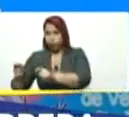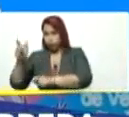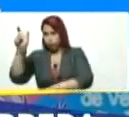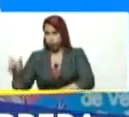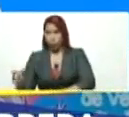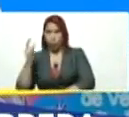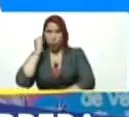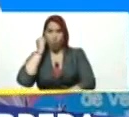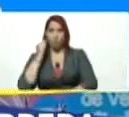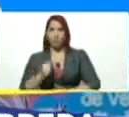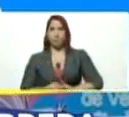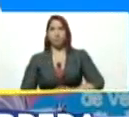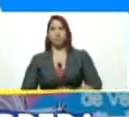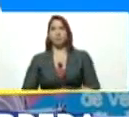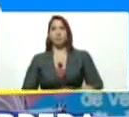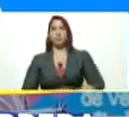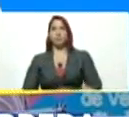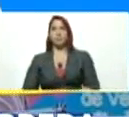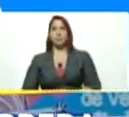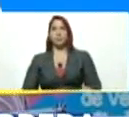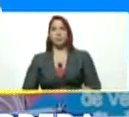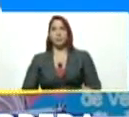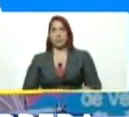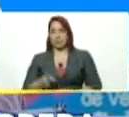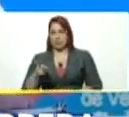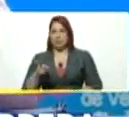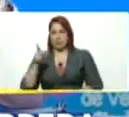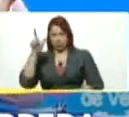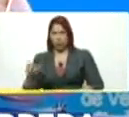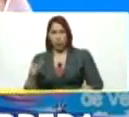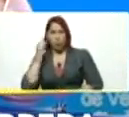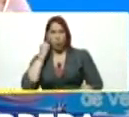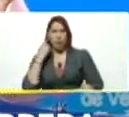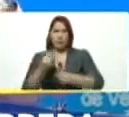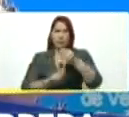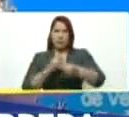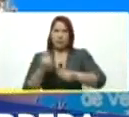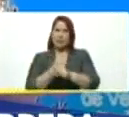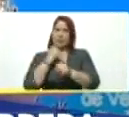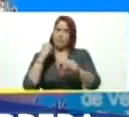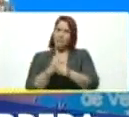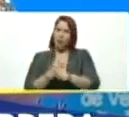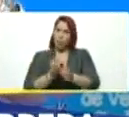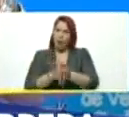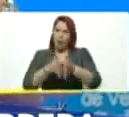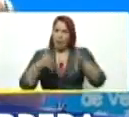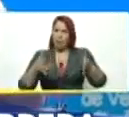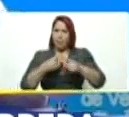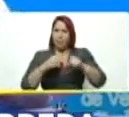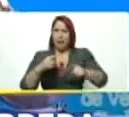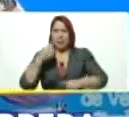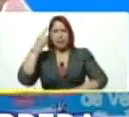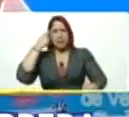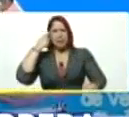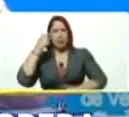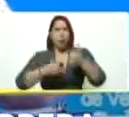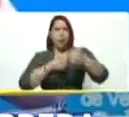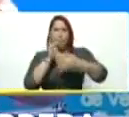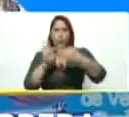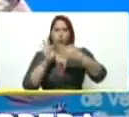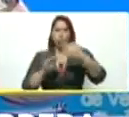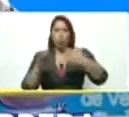Gran Caracas. Hizo una labor tremenda para definir con claridad toda la función de los